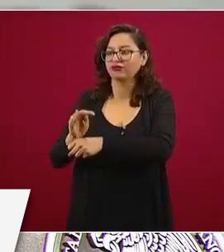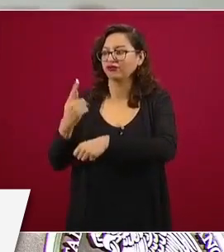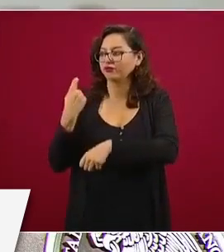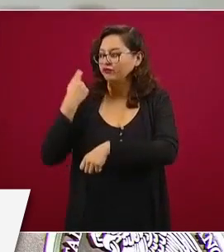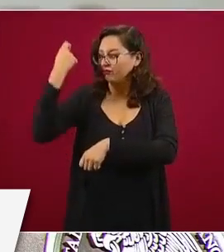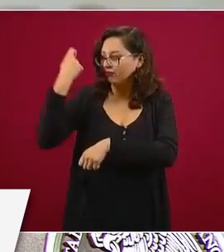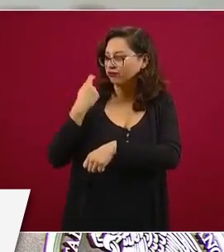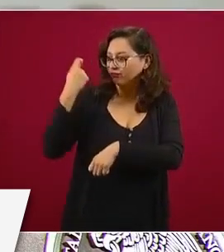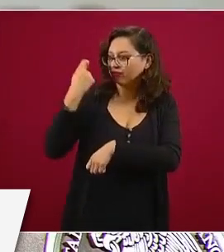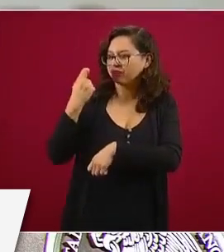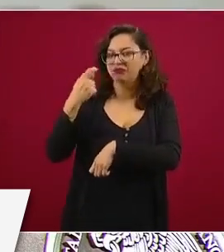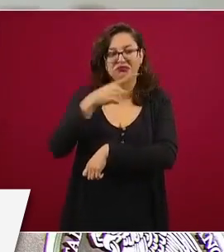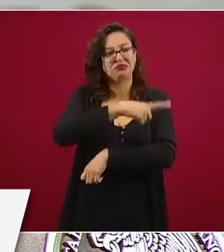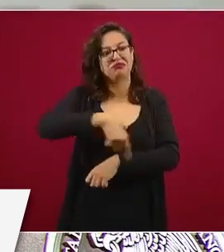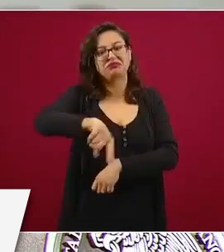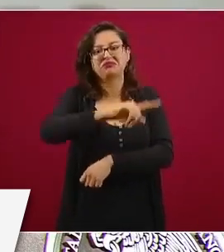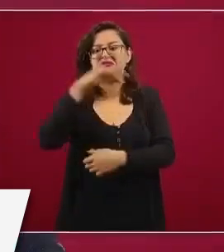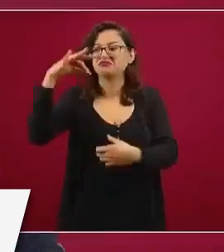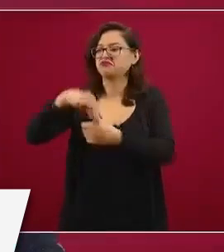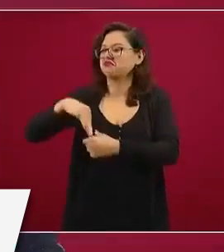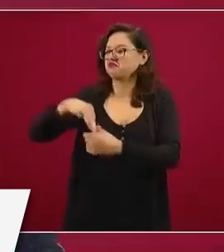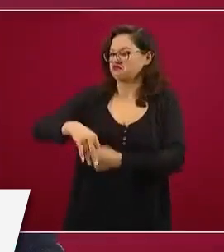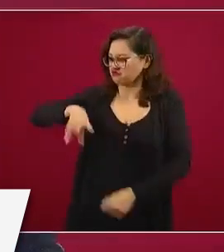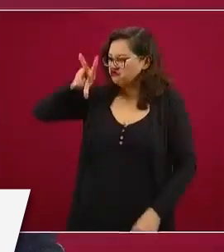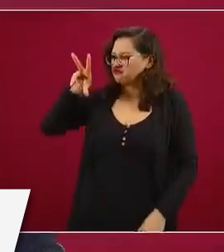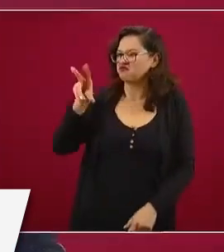de la pensión,